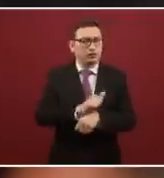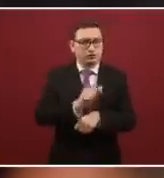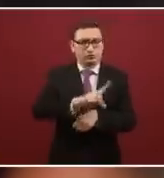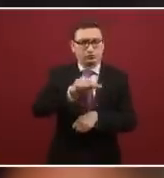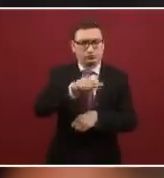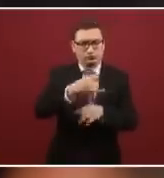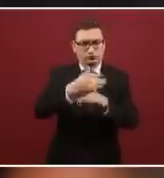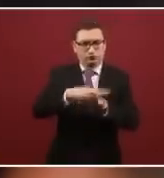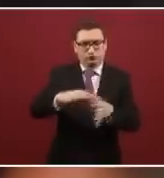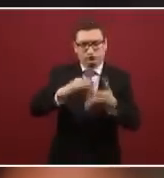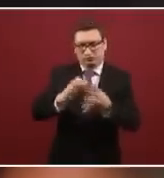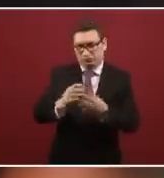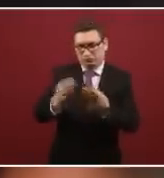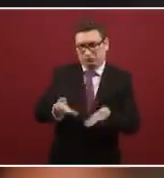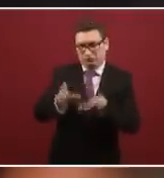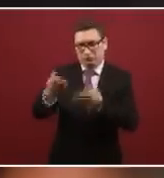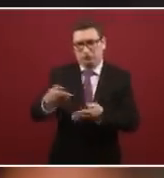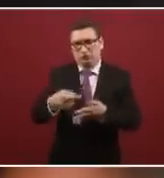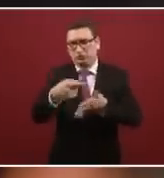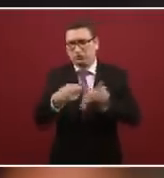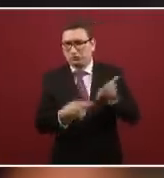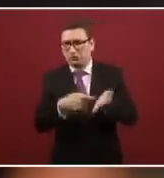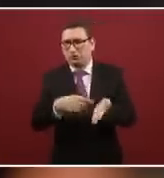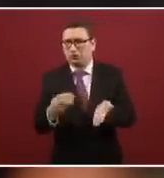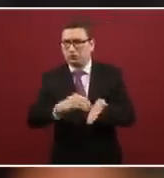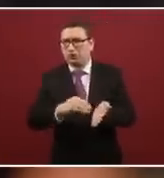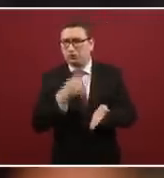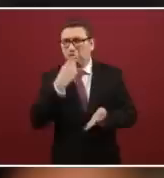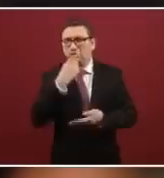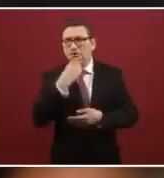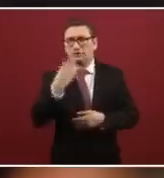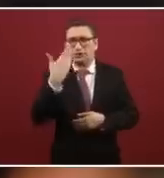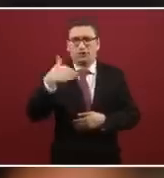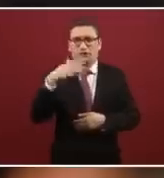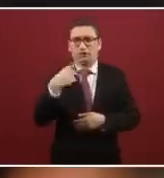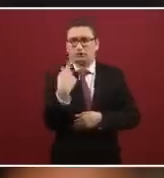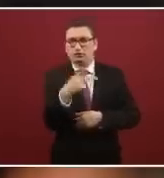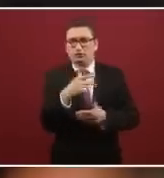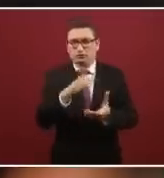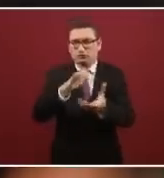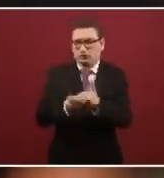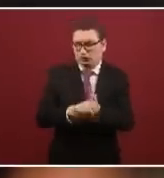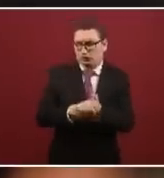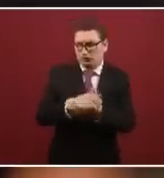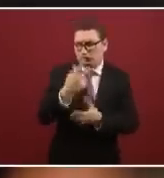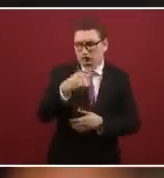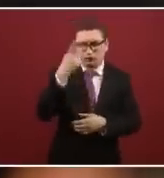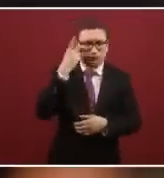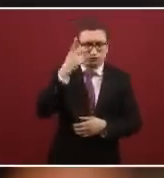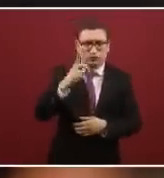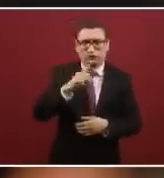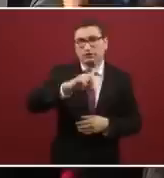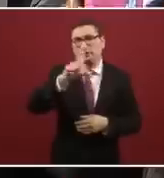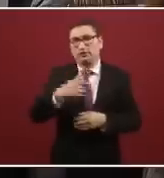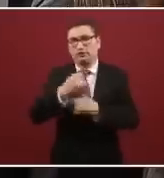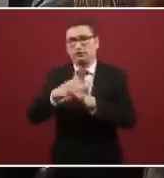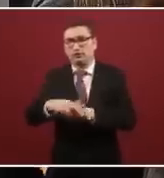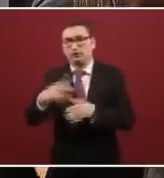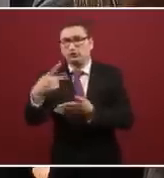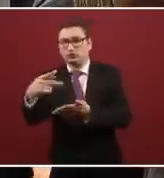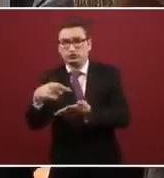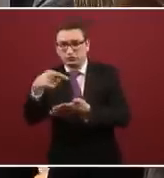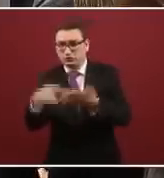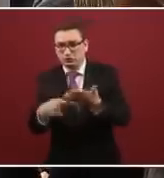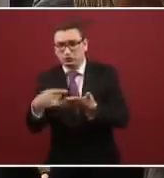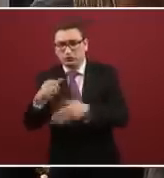la declaración patrimonial, nos había comentado que pertenecían a su esposa, pero en la declaración que nos presentó de ella, los coches no